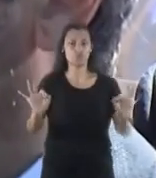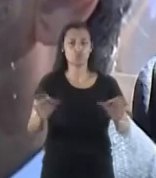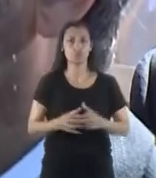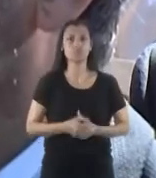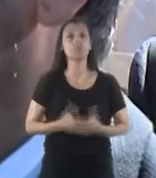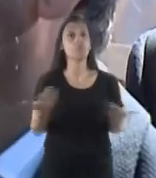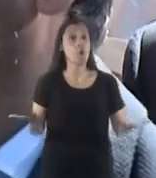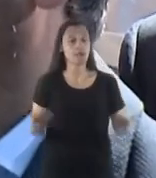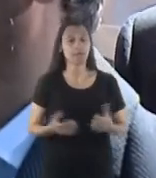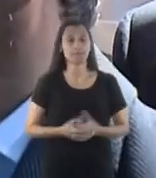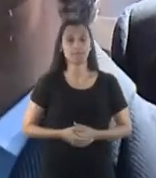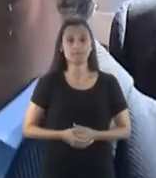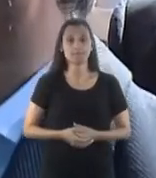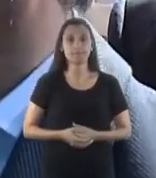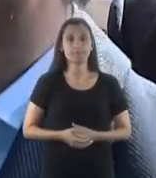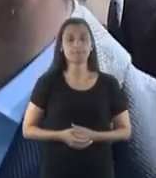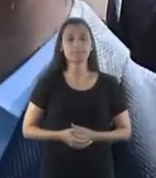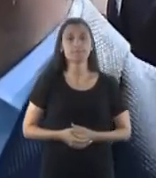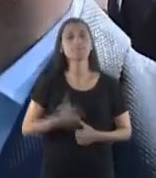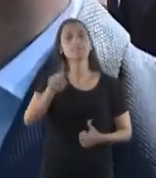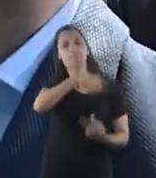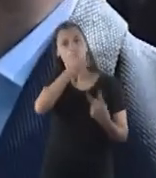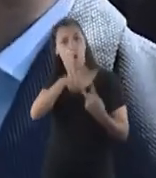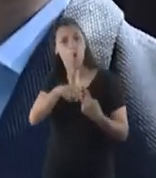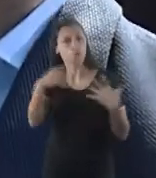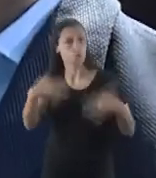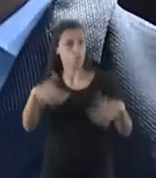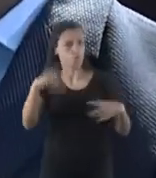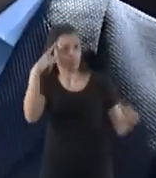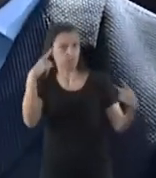Porque el otro gran desafío,